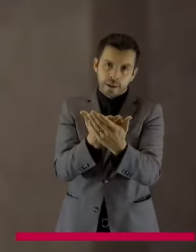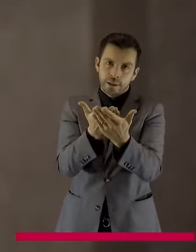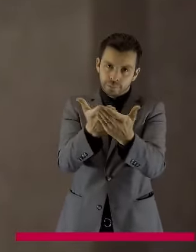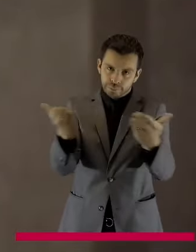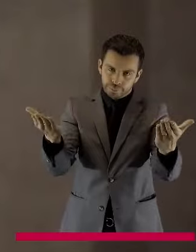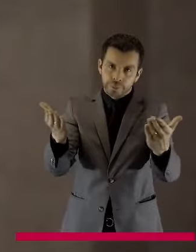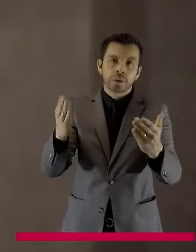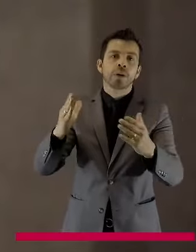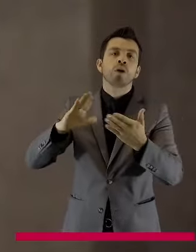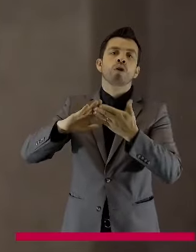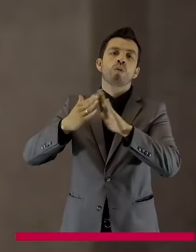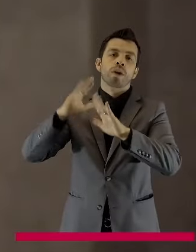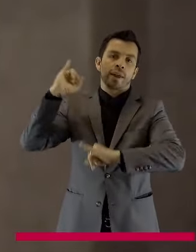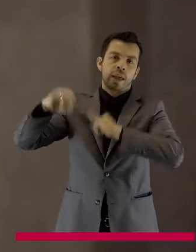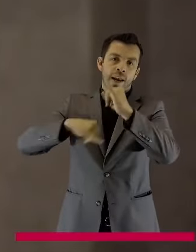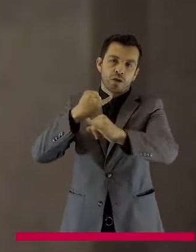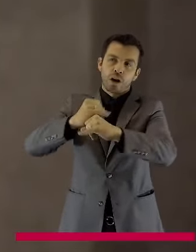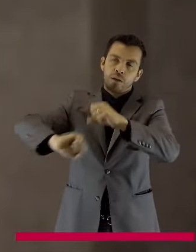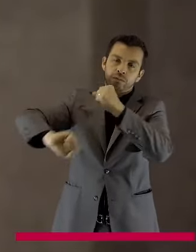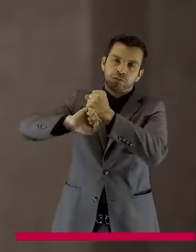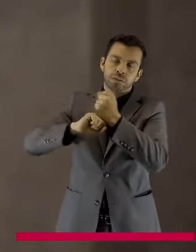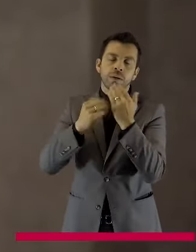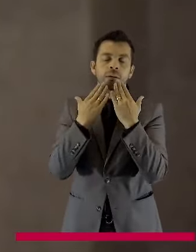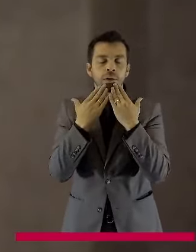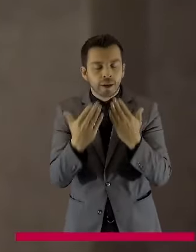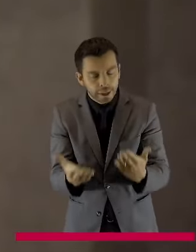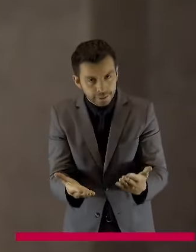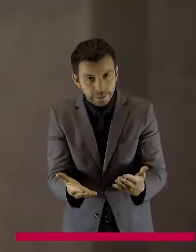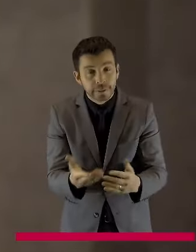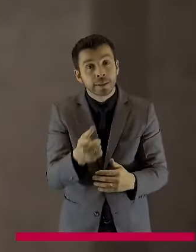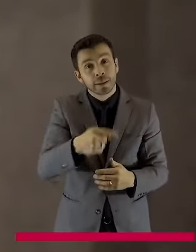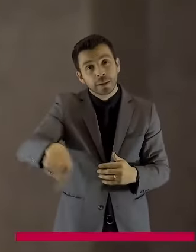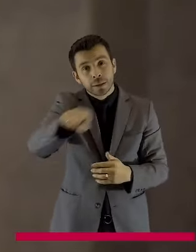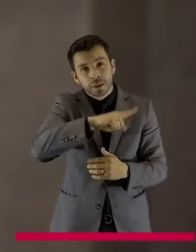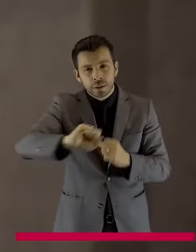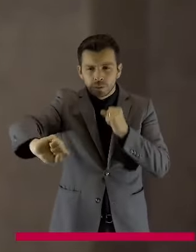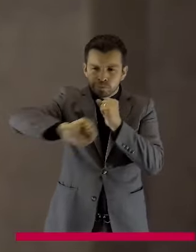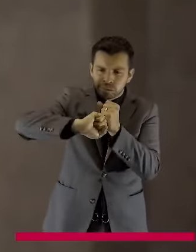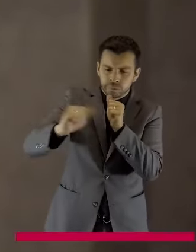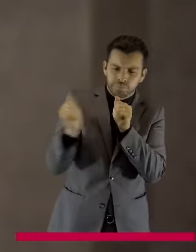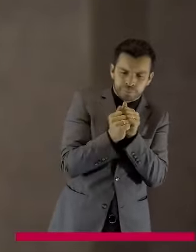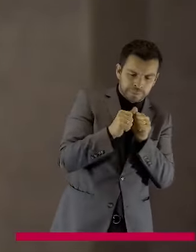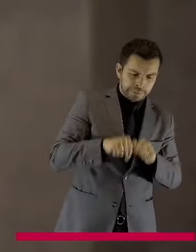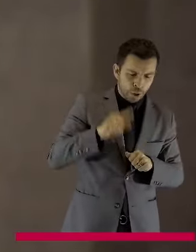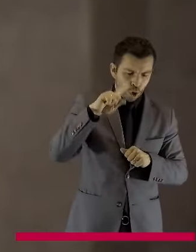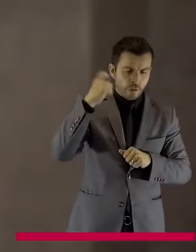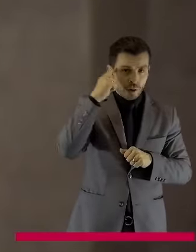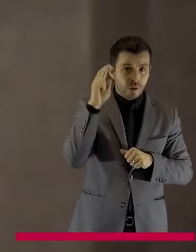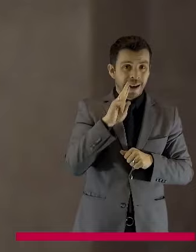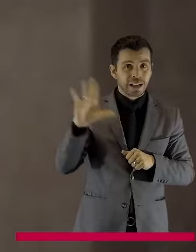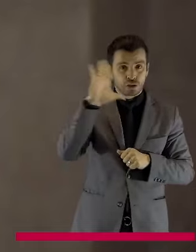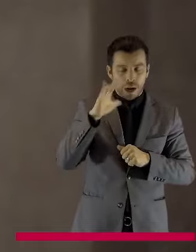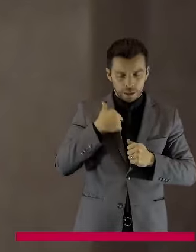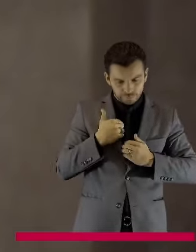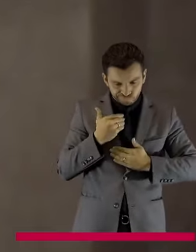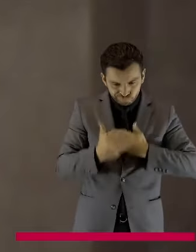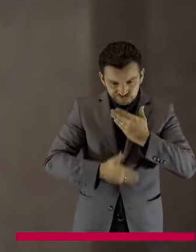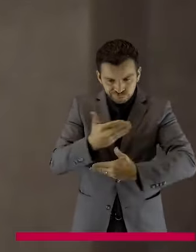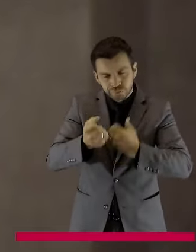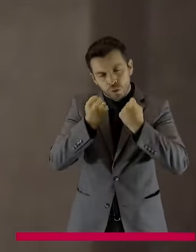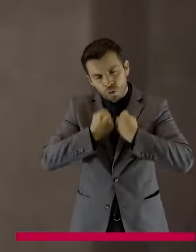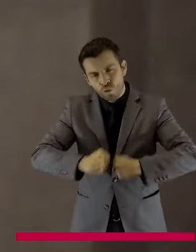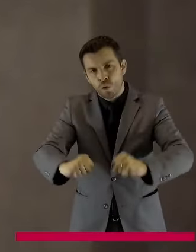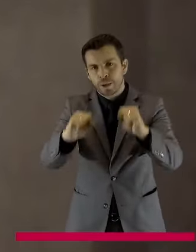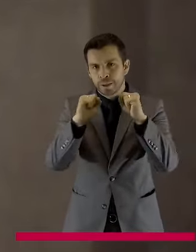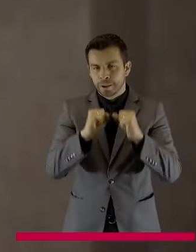toda la comunidad internacional el papel y el acompañamiento al gobierno nacional para sacar adelante este